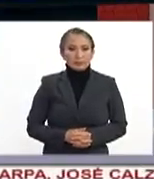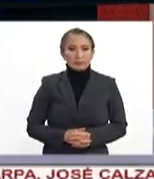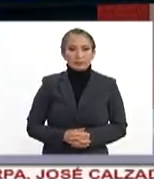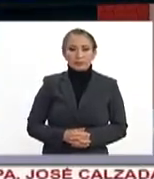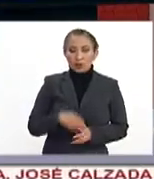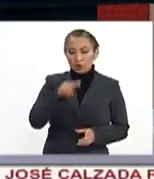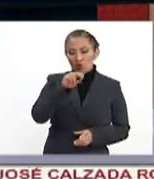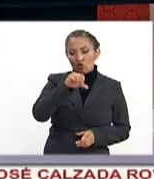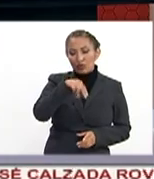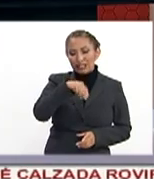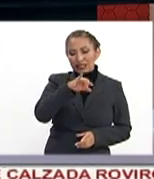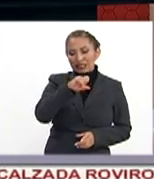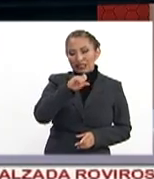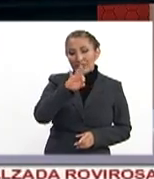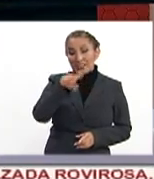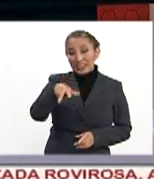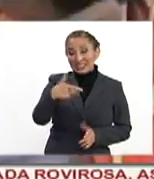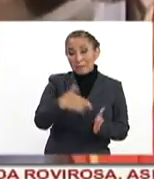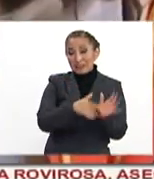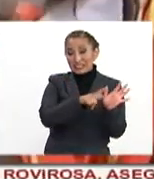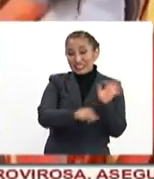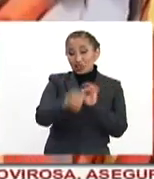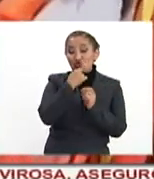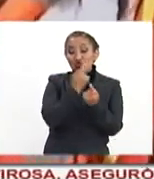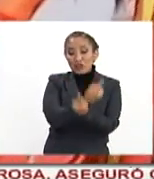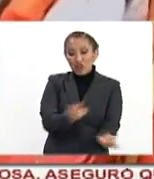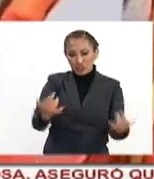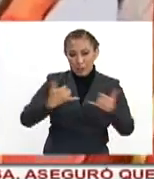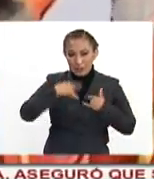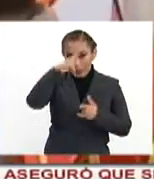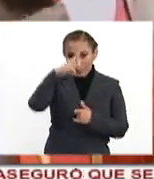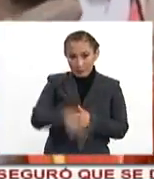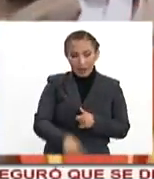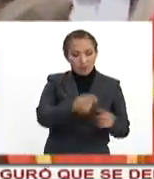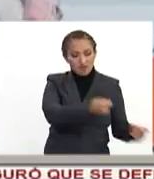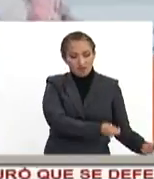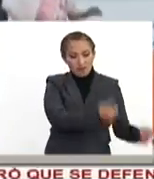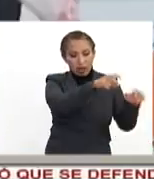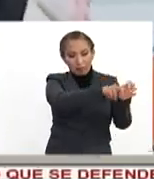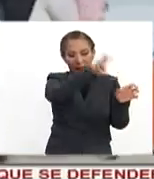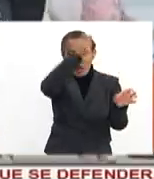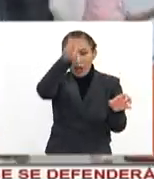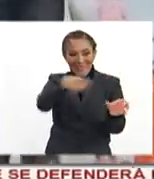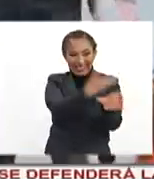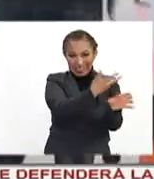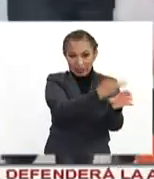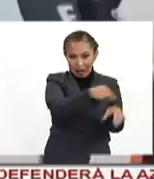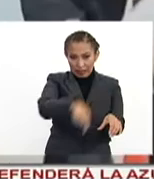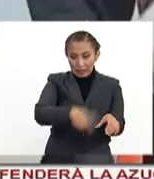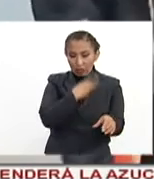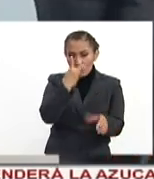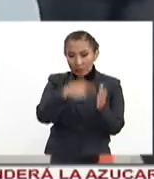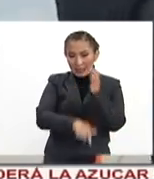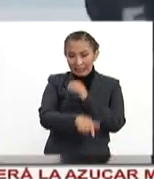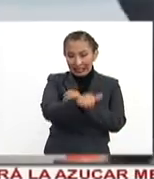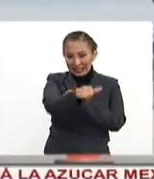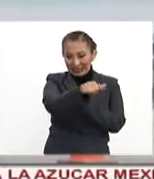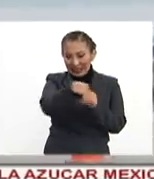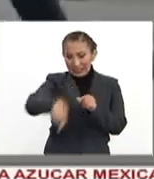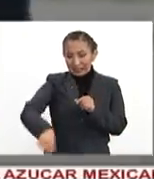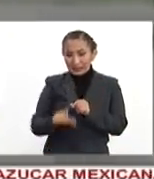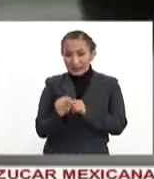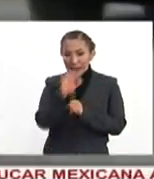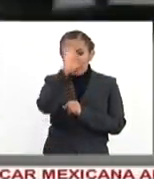El UNICEF informó que más de 13.700 niños y adolescentes mexicanos fueron repatriados de Estados Unidos durante el 2016.